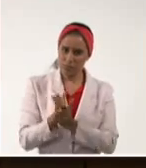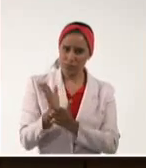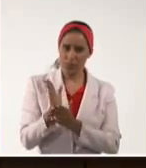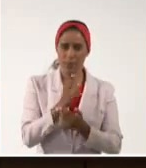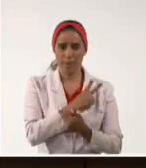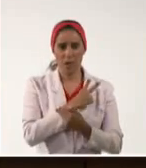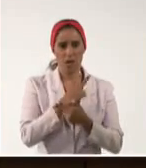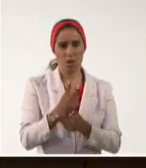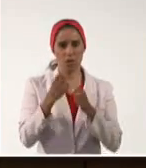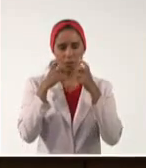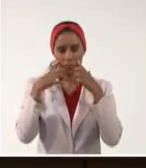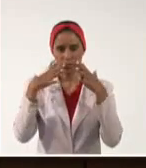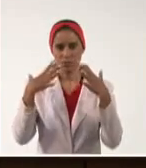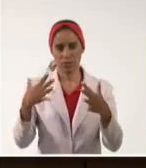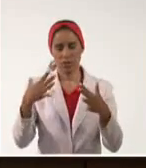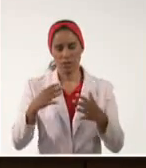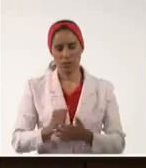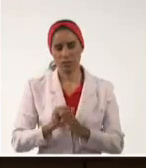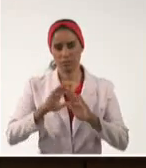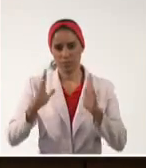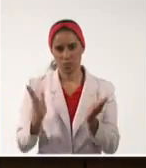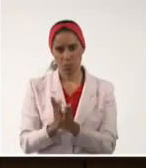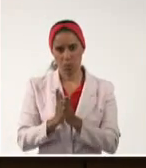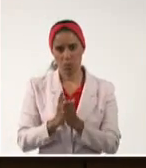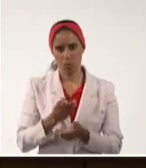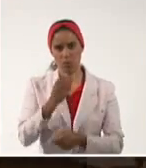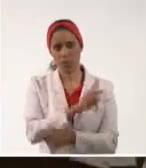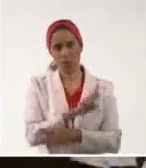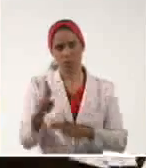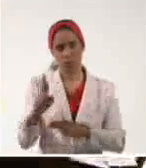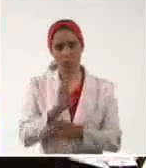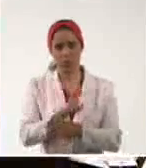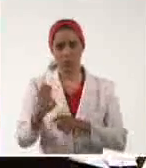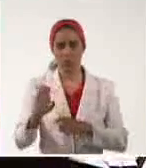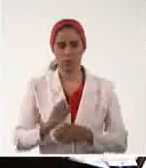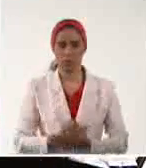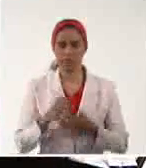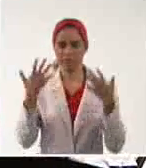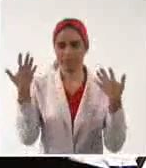una de las columnas fundamentales de la obra de la revolución.